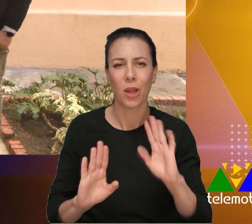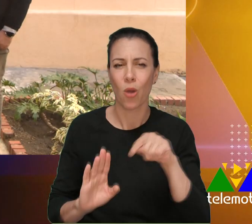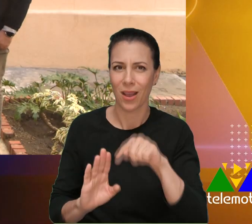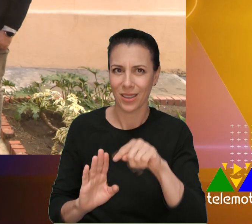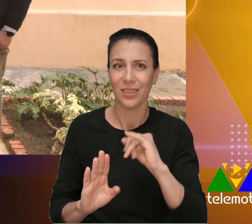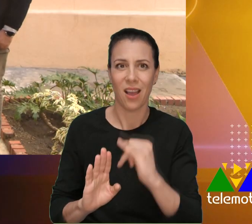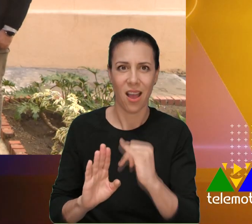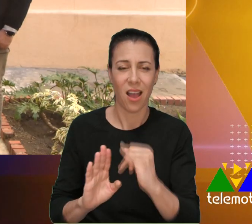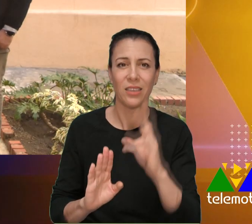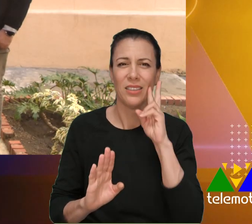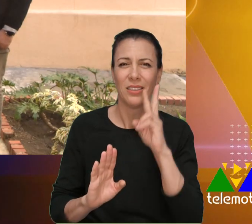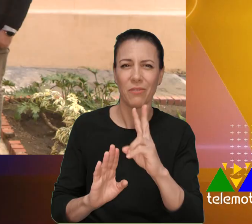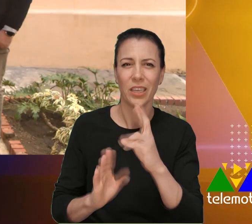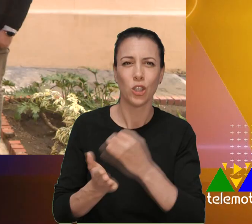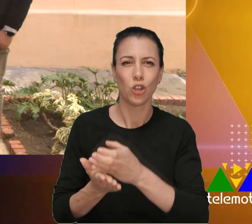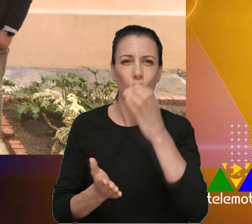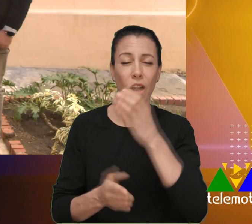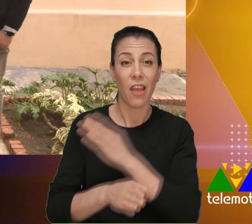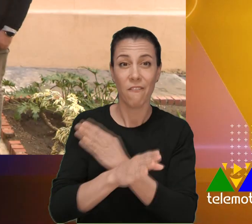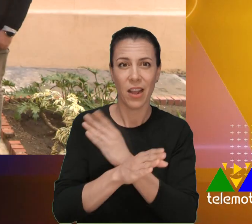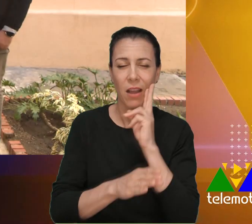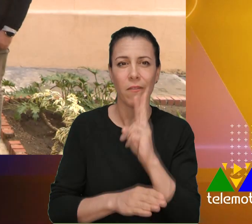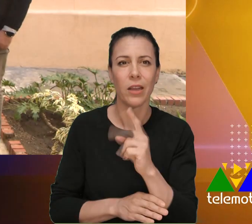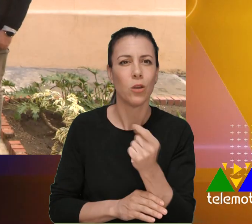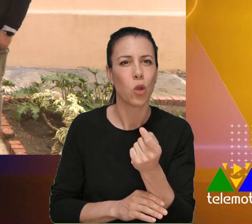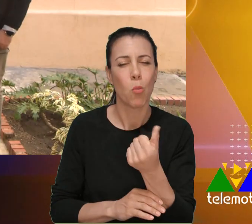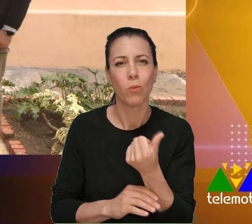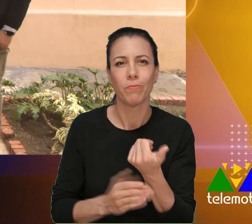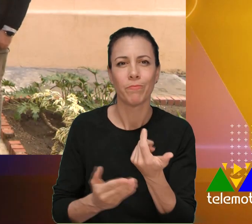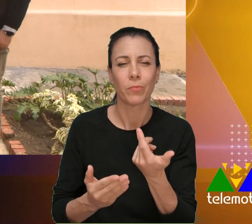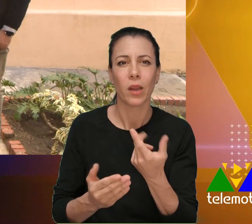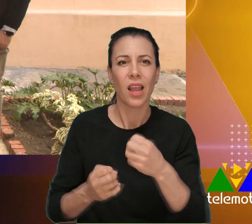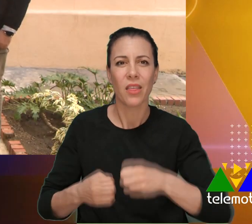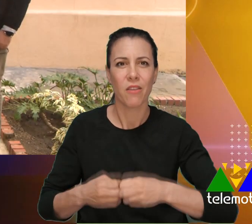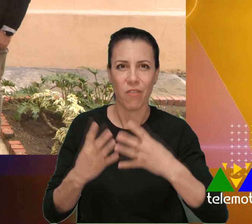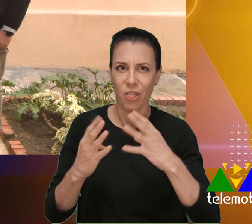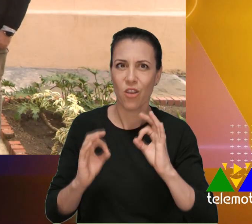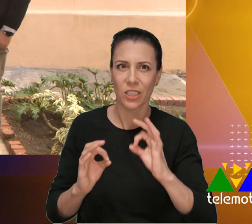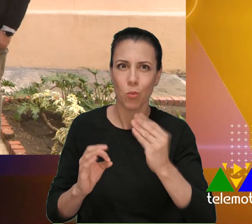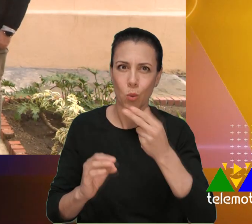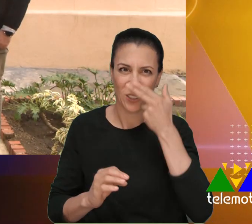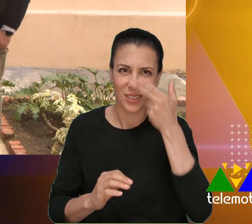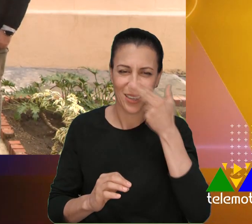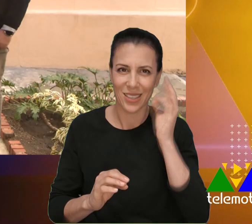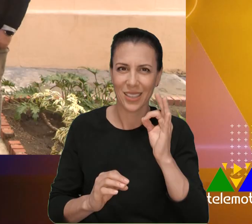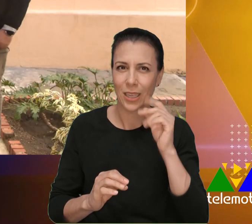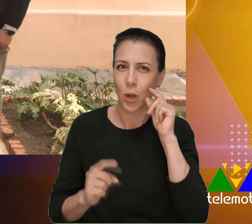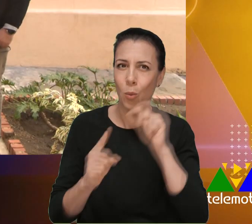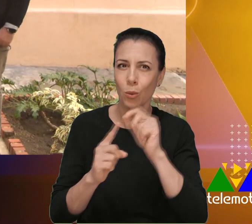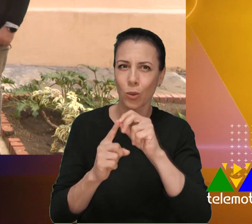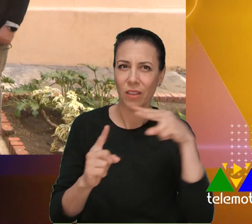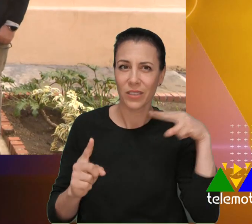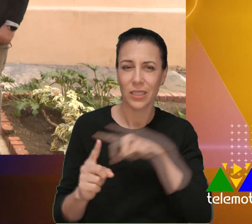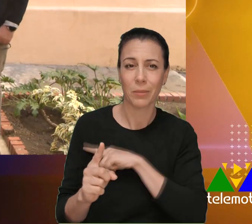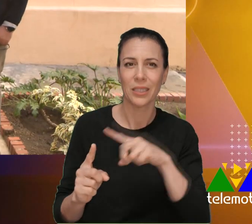ve todavía esta parte de la Torre de la Vela, se ve como es un edificio muy interesante desde el punto de vista militar y desde el